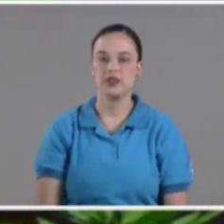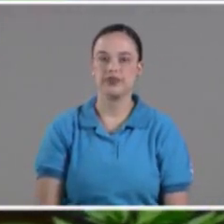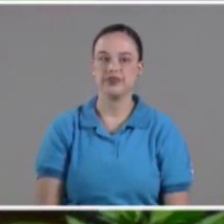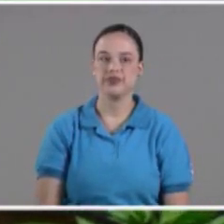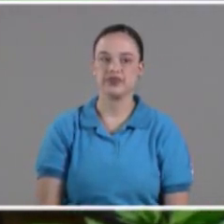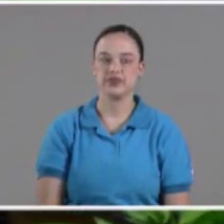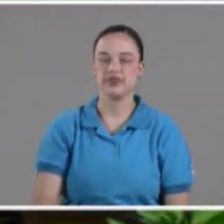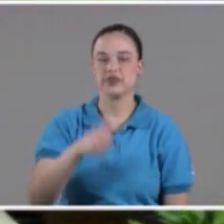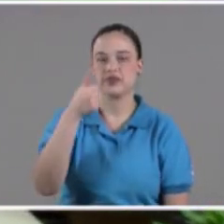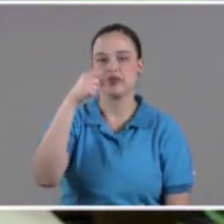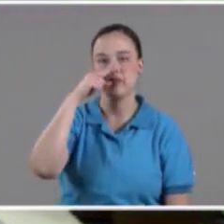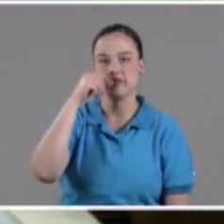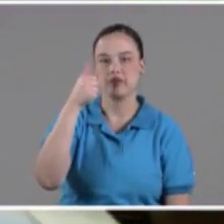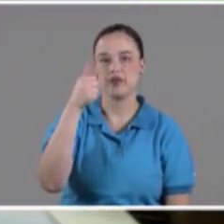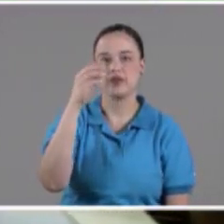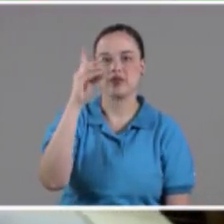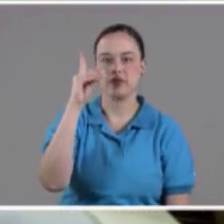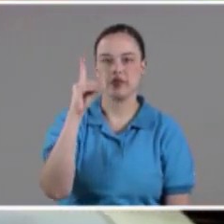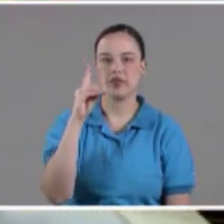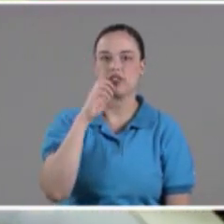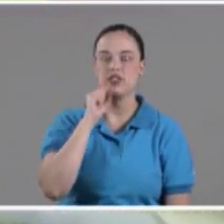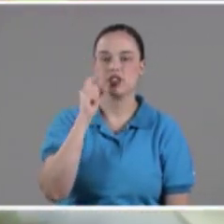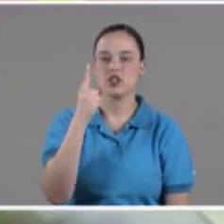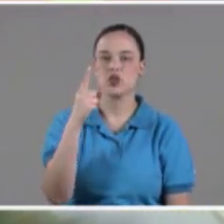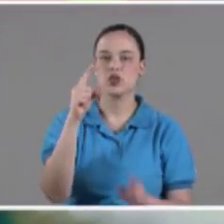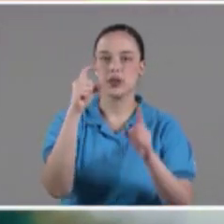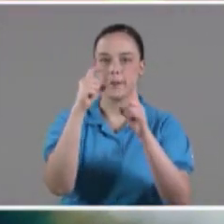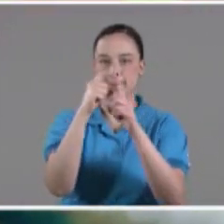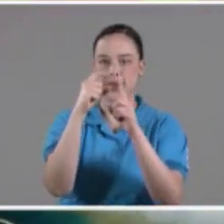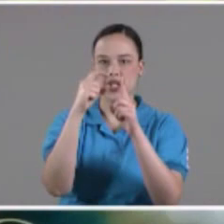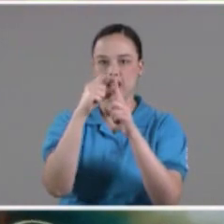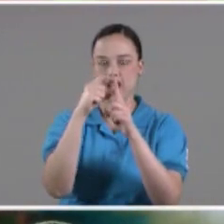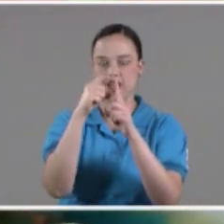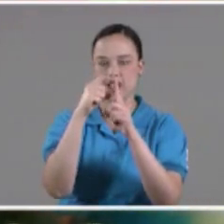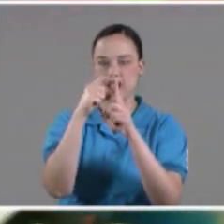a tal es una palabra